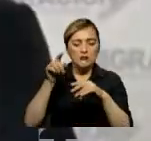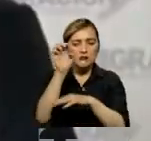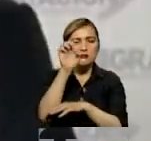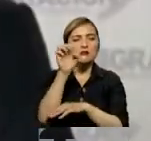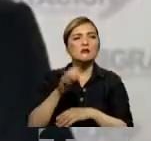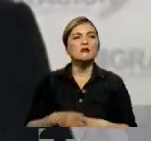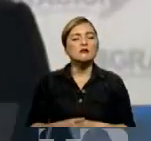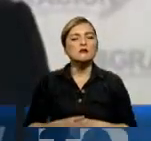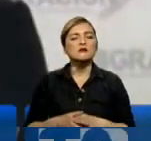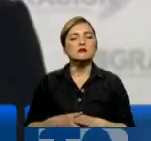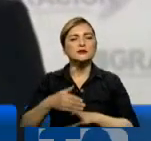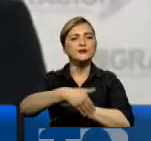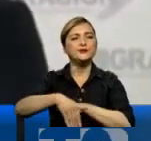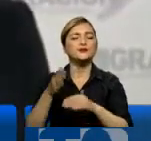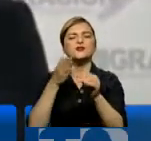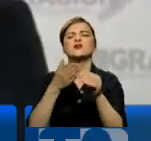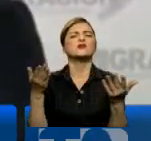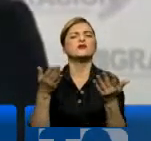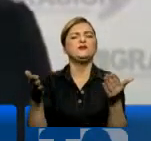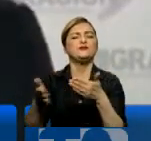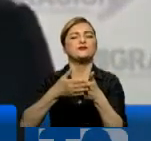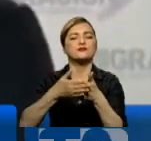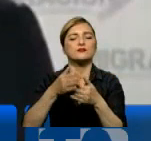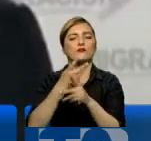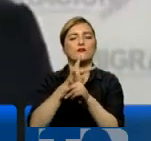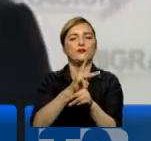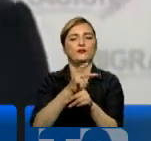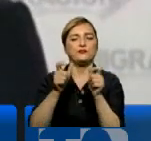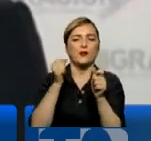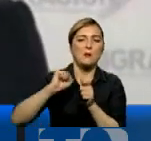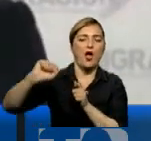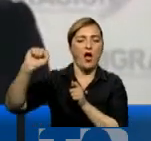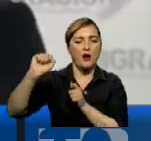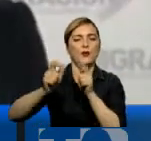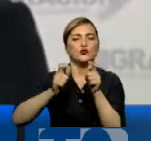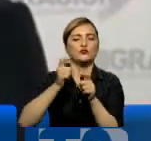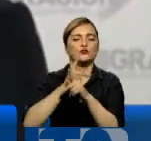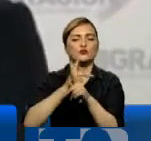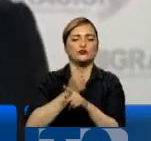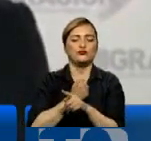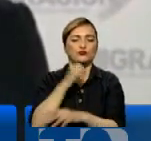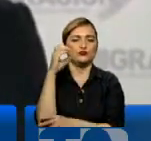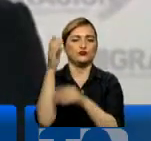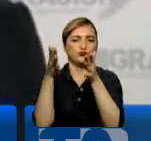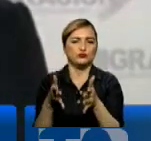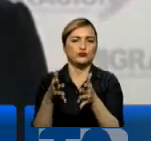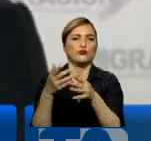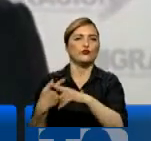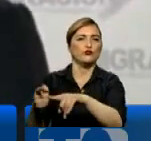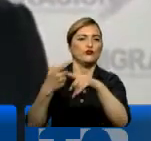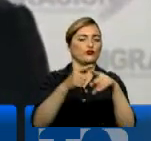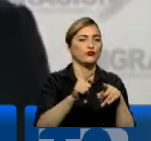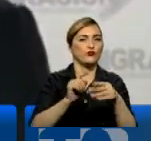El cierre de fronteras tiene como finalidad la protección de viajeros, la protección de nuestros nacionales y por supuesto de las